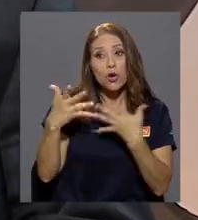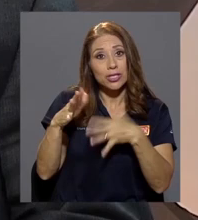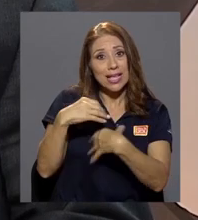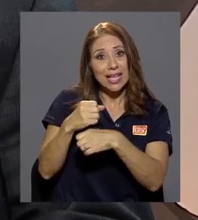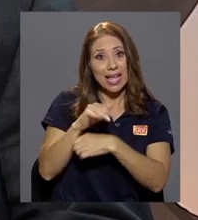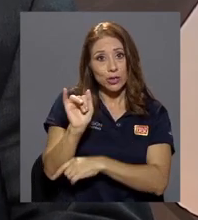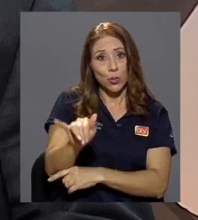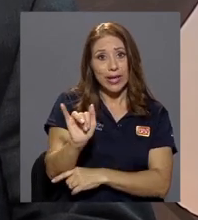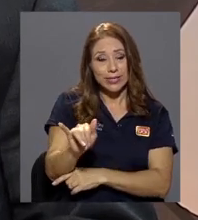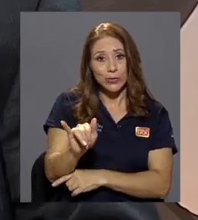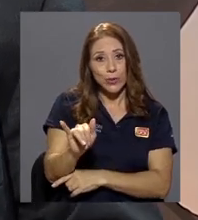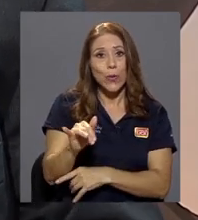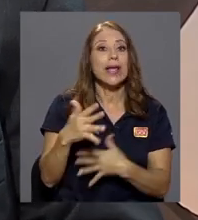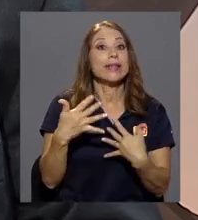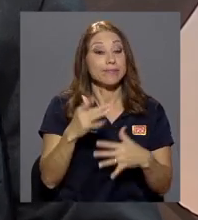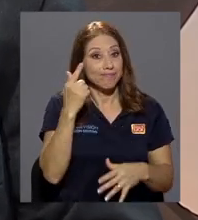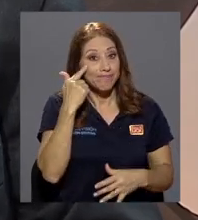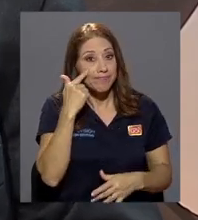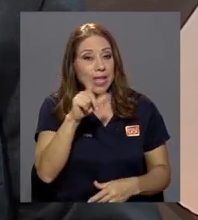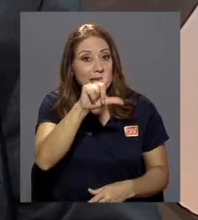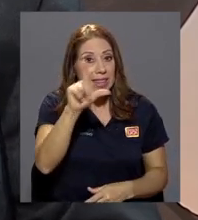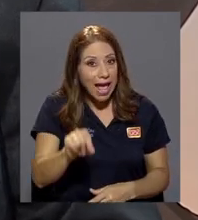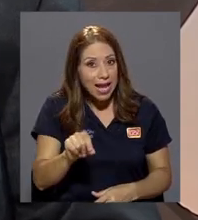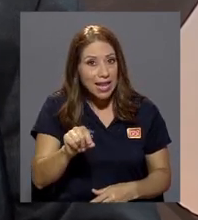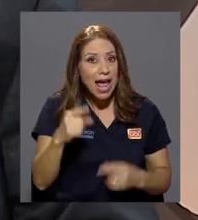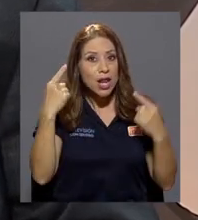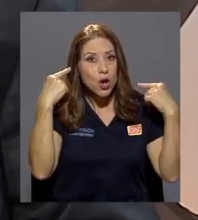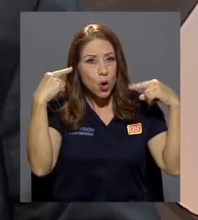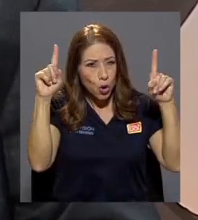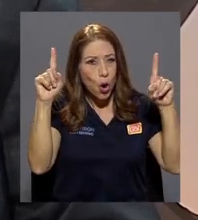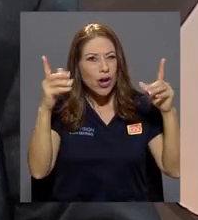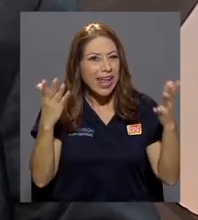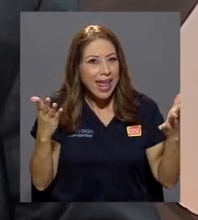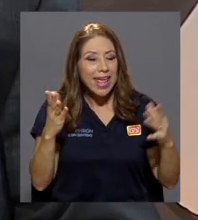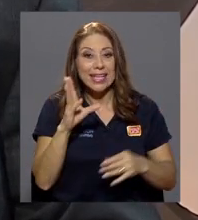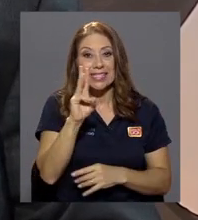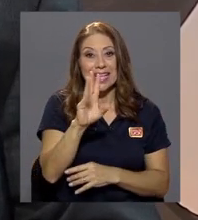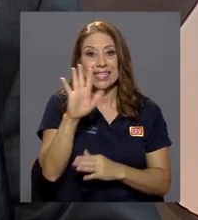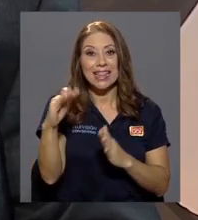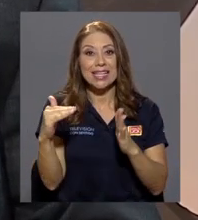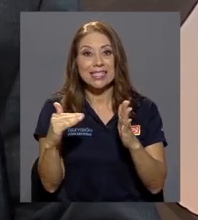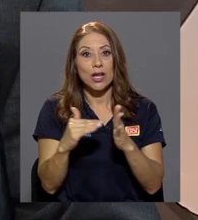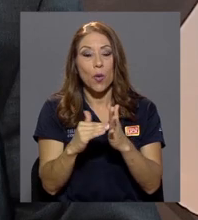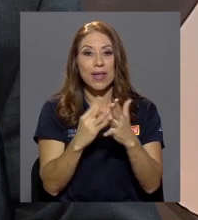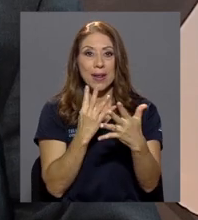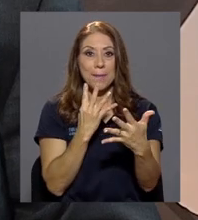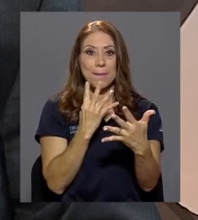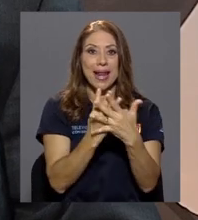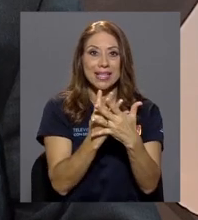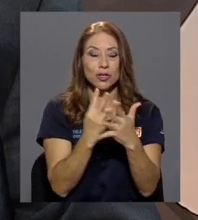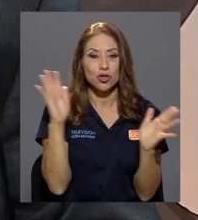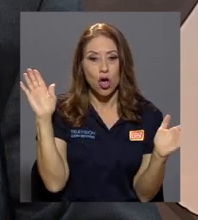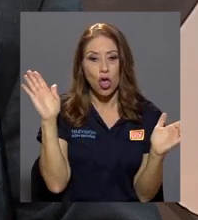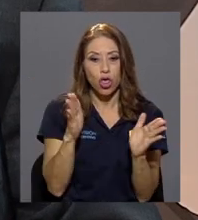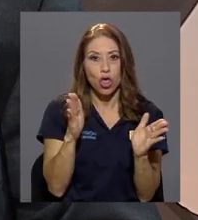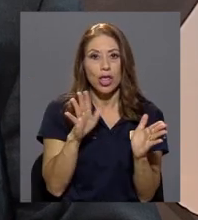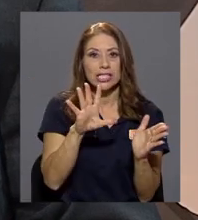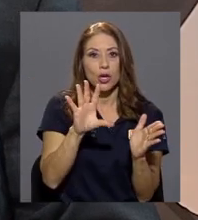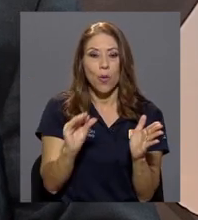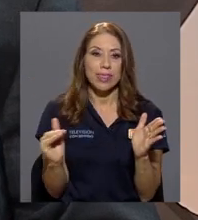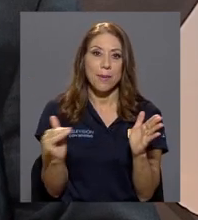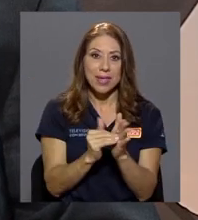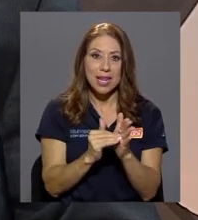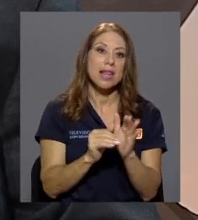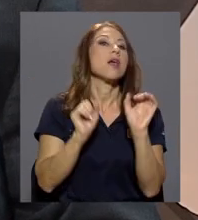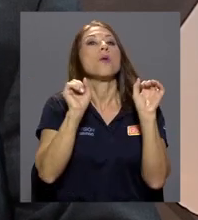hecho y por ser de sólo un dato e italia logró reducir de 65 mil presos a 50.000 pudo